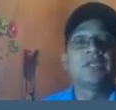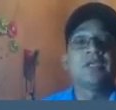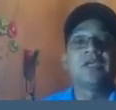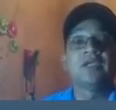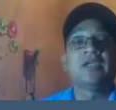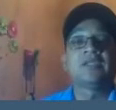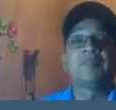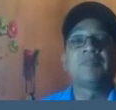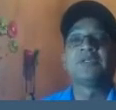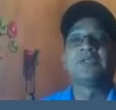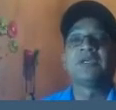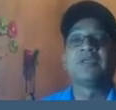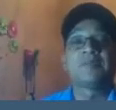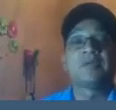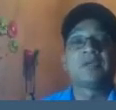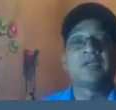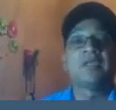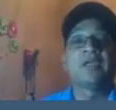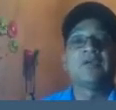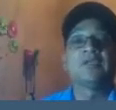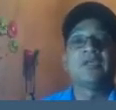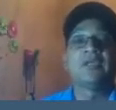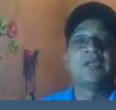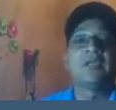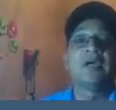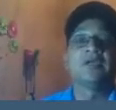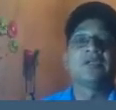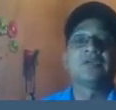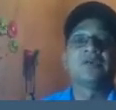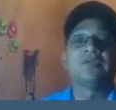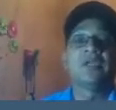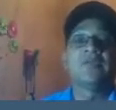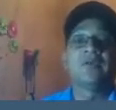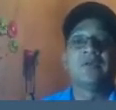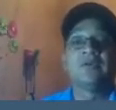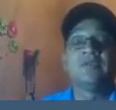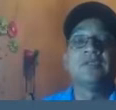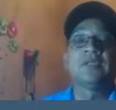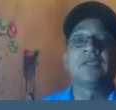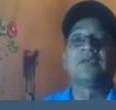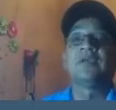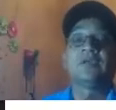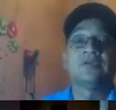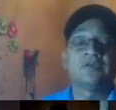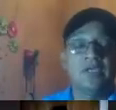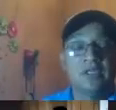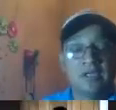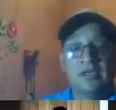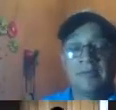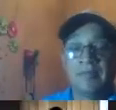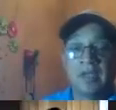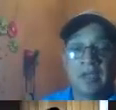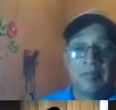podemos decir que el 3%, porque 3 de ellos tienen acceso a un teléfono y el resto de ellos no